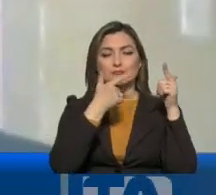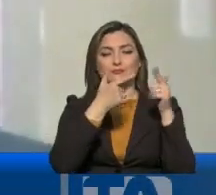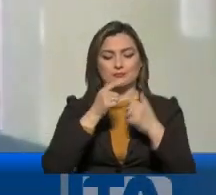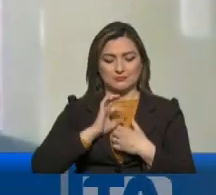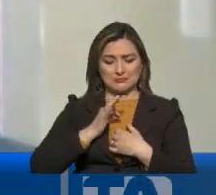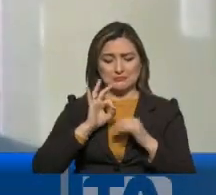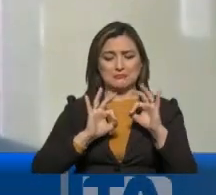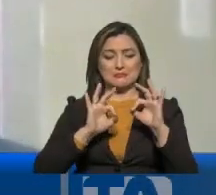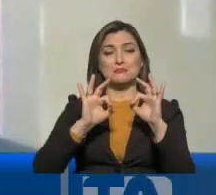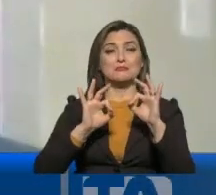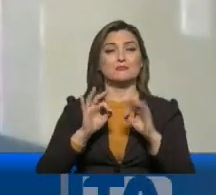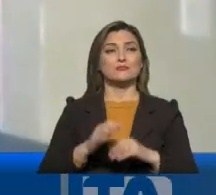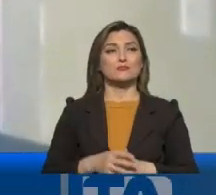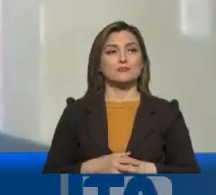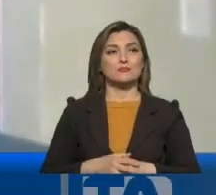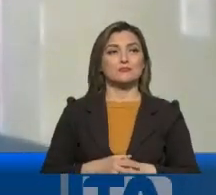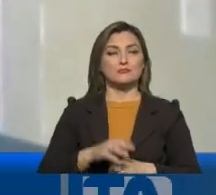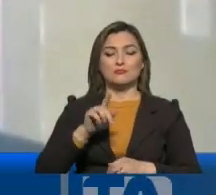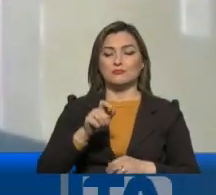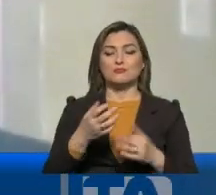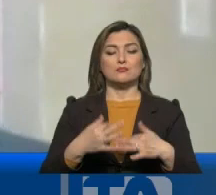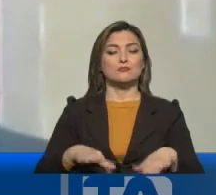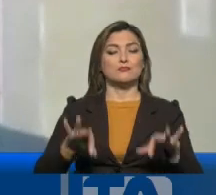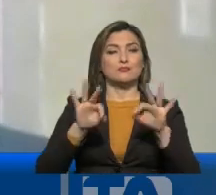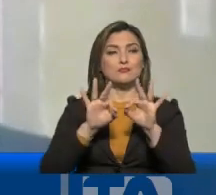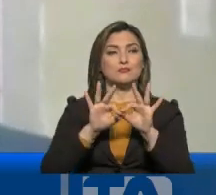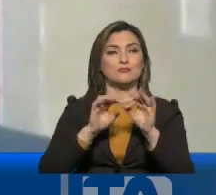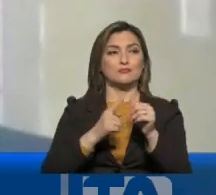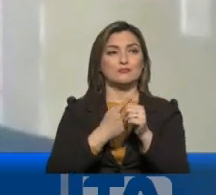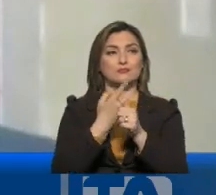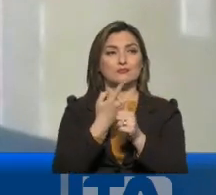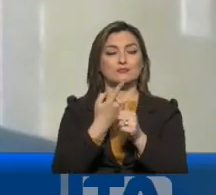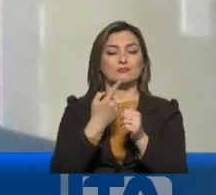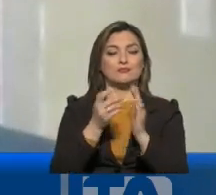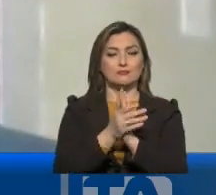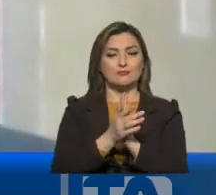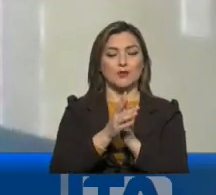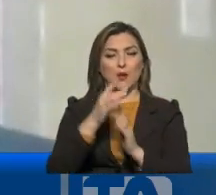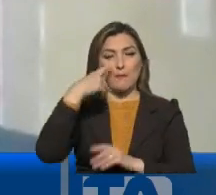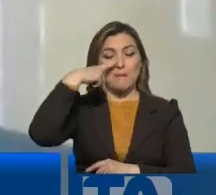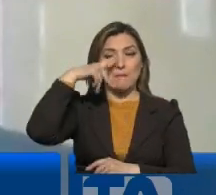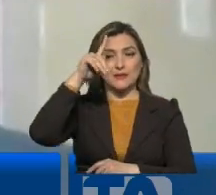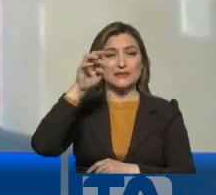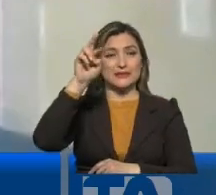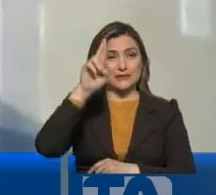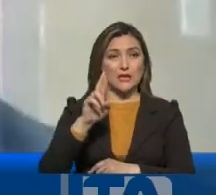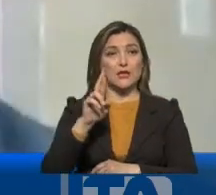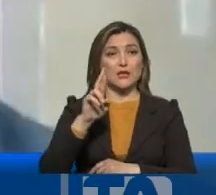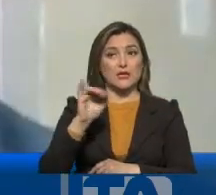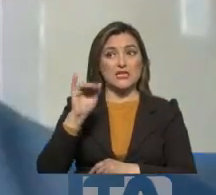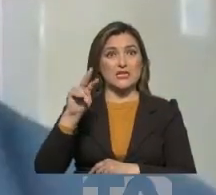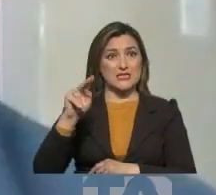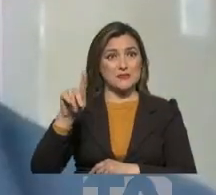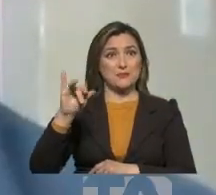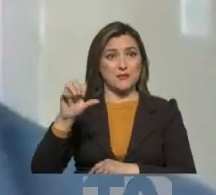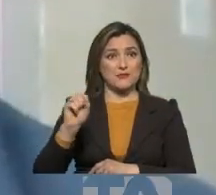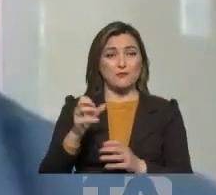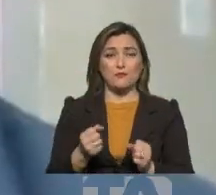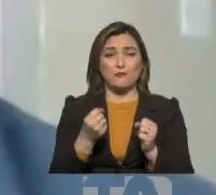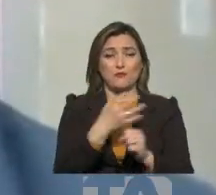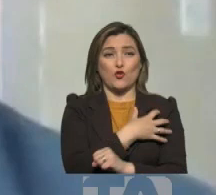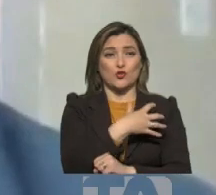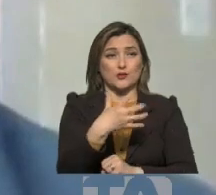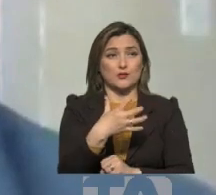entonces es necesario tener una capacidad primero de diagnóstico hay que fortalecer al inss para este gobierno